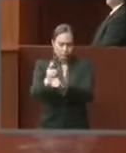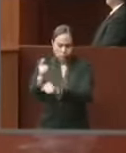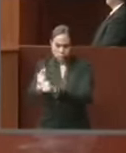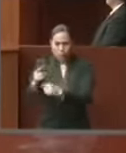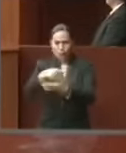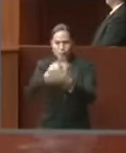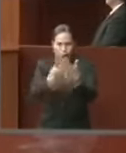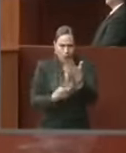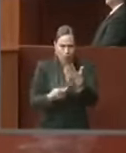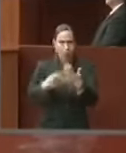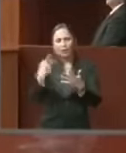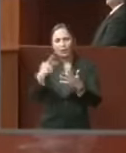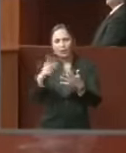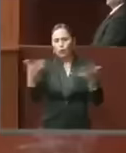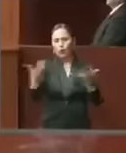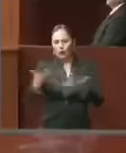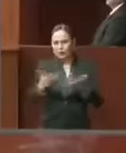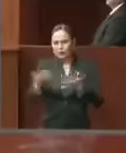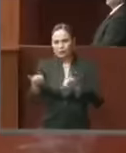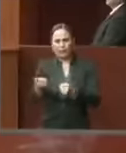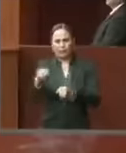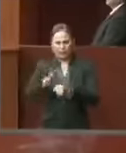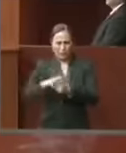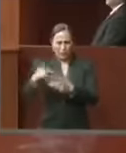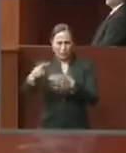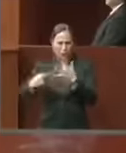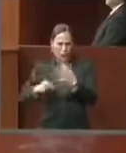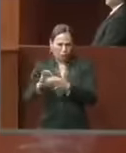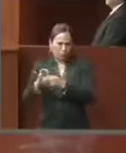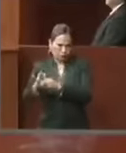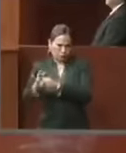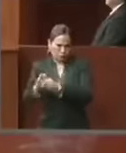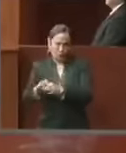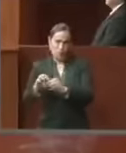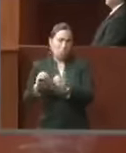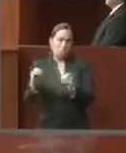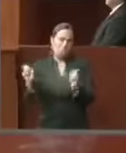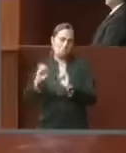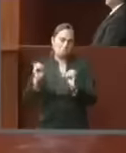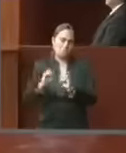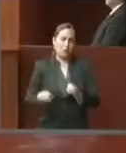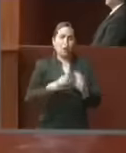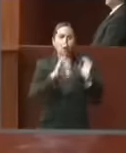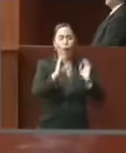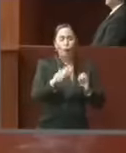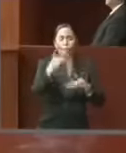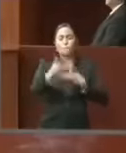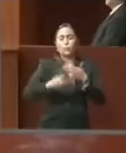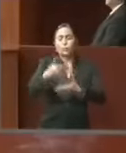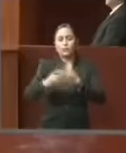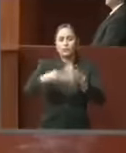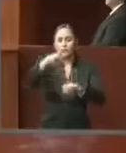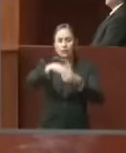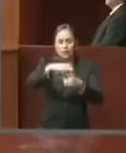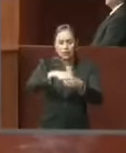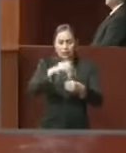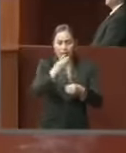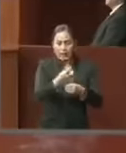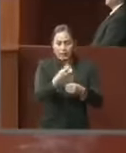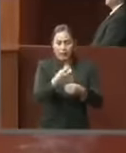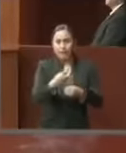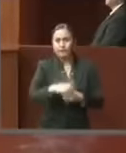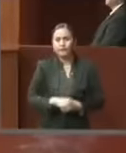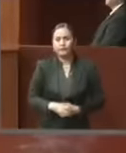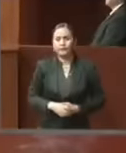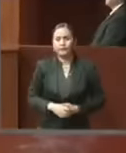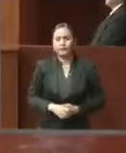para exaltar la labor de la Administración que encabeza ni generó posicionamientos directos sobre el proceso electoral que estaba en curso